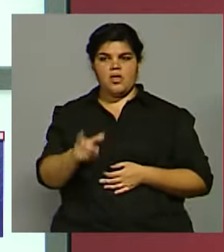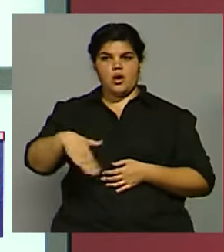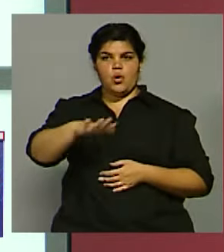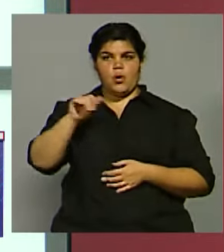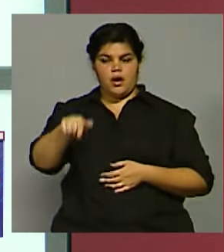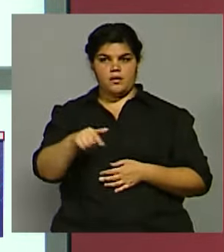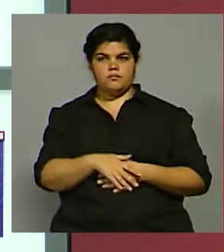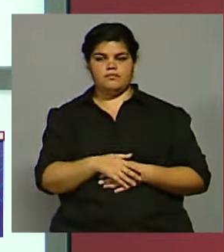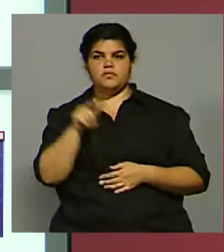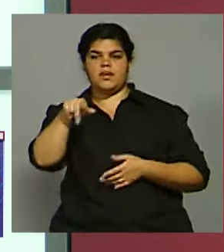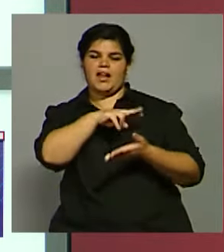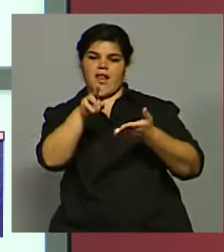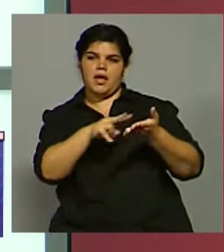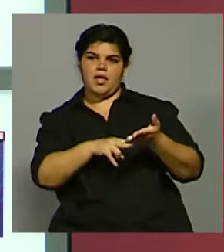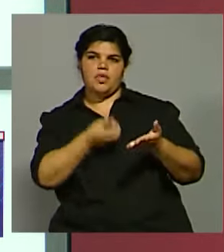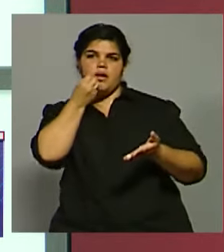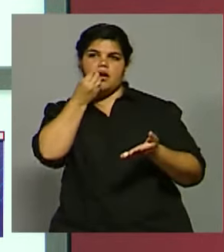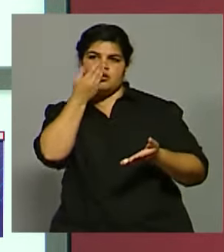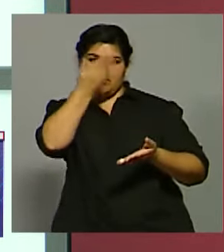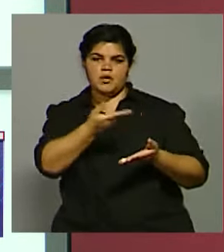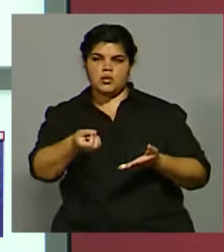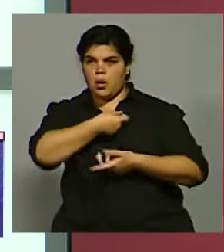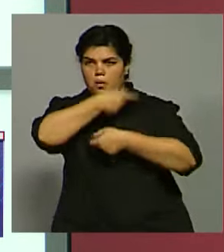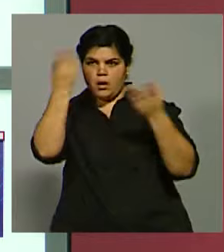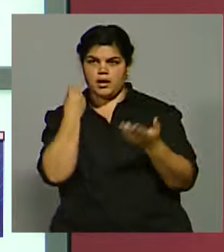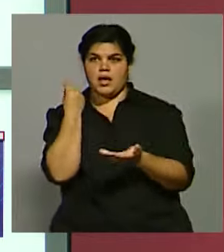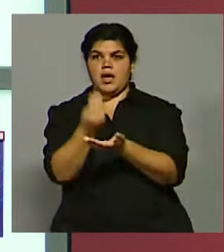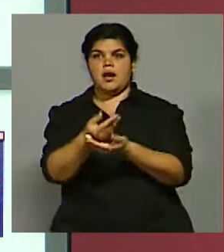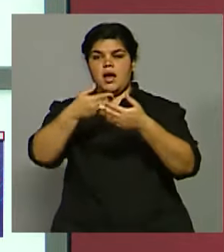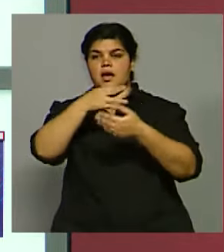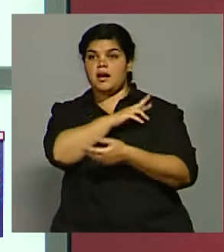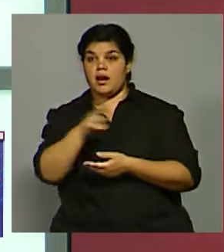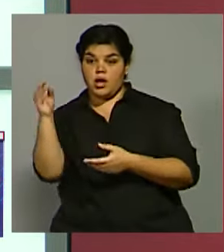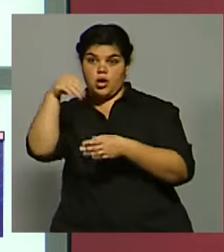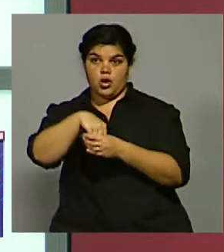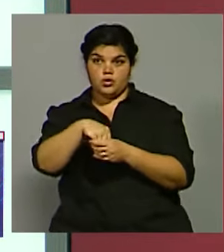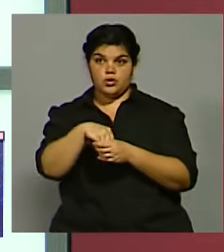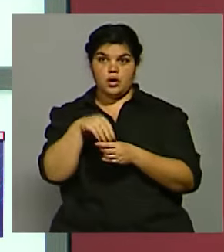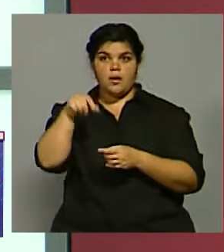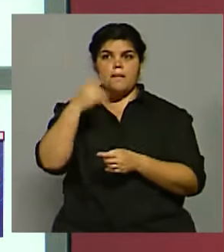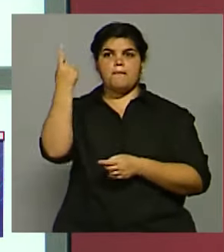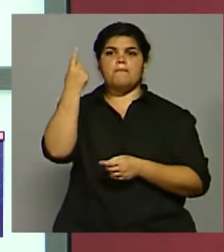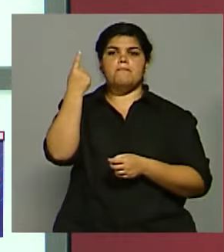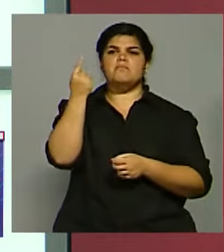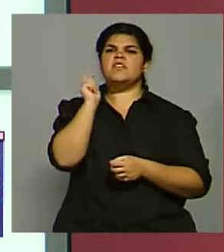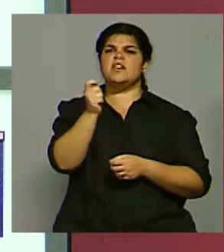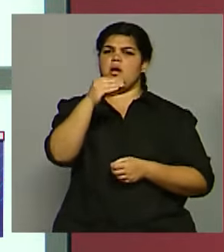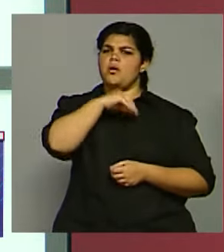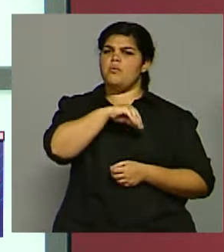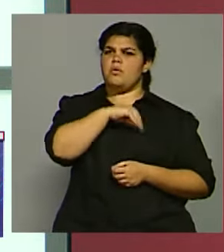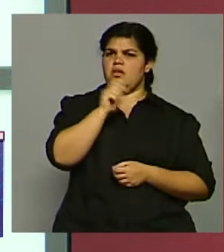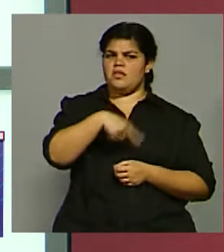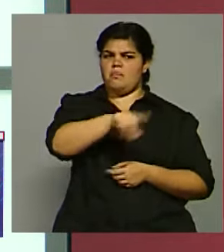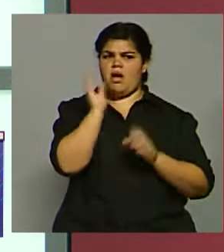cualquier medio de comunicación las declaraciones de cualquier funcionario jerarca religioso, lo primero que va a salir a la luz no son las víctimas, sino la institución,